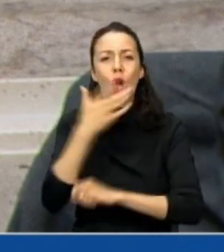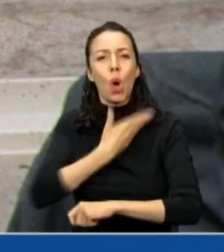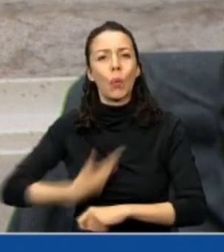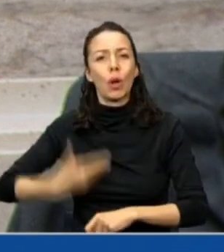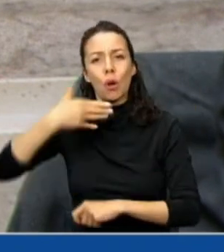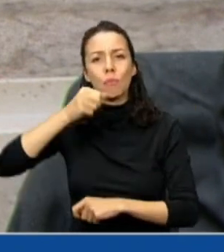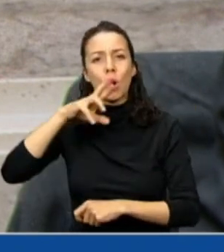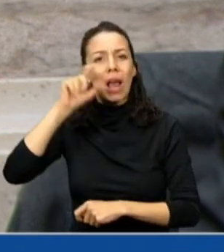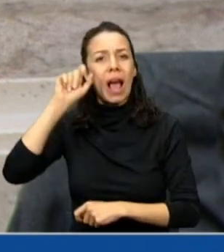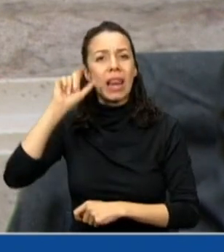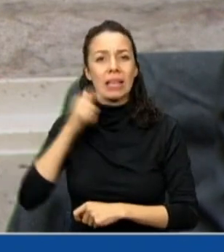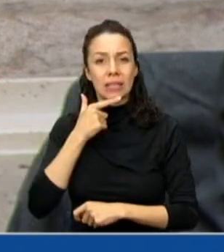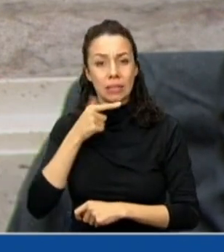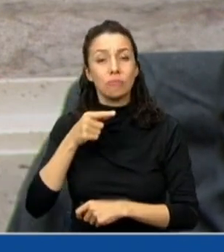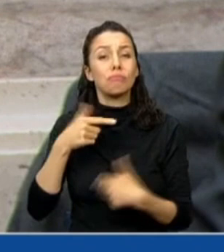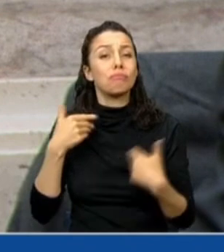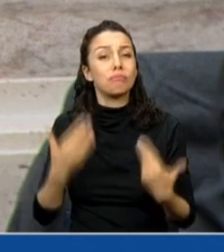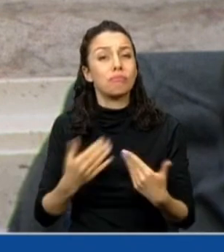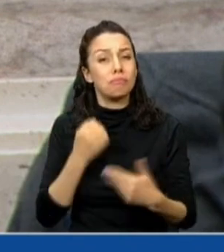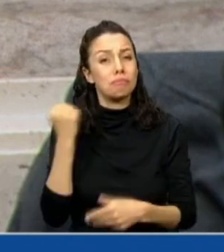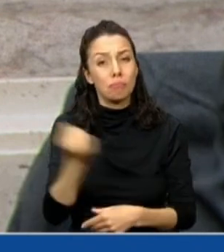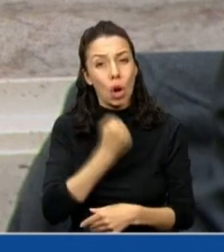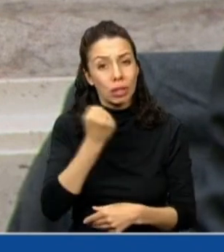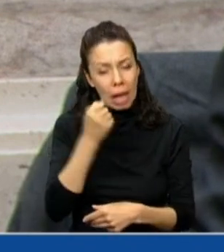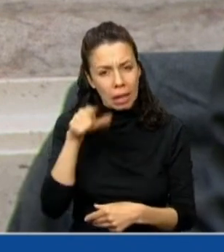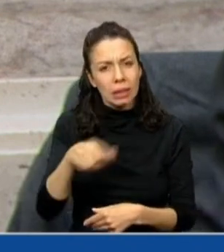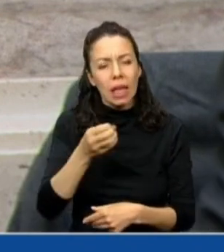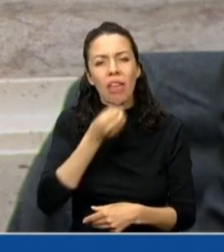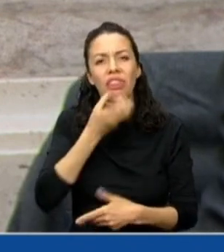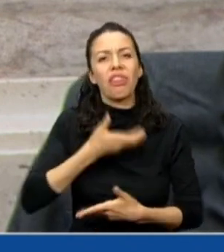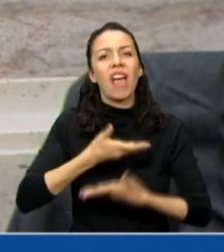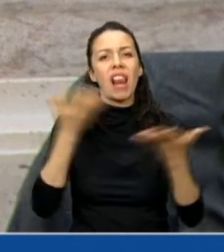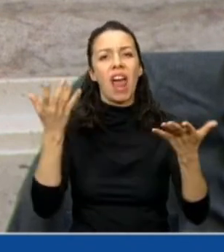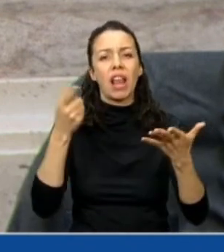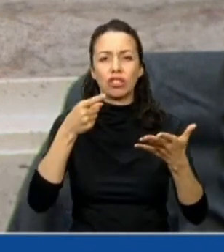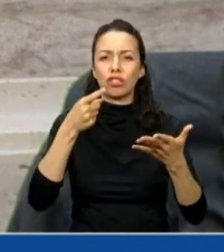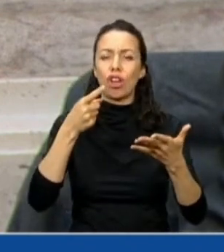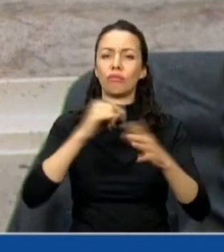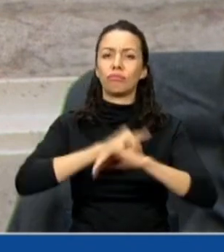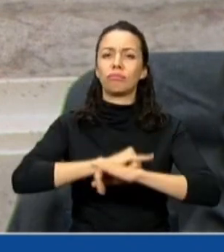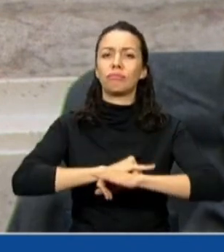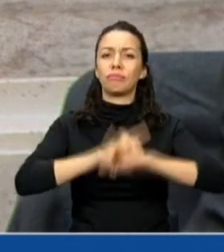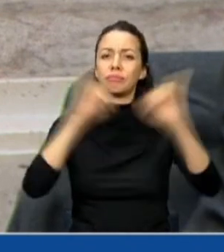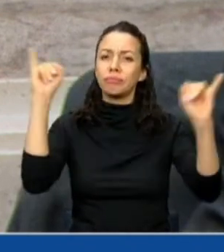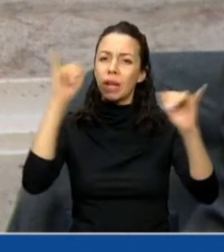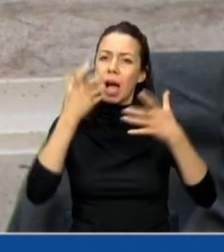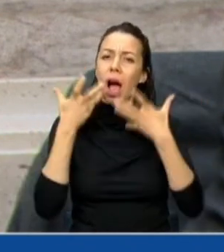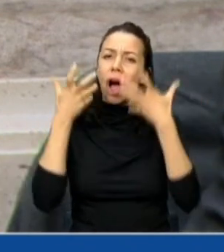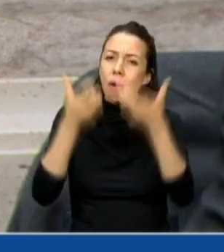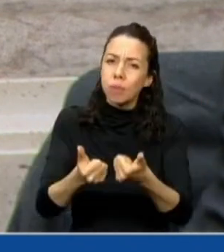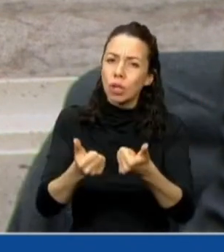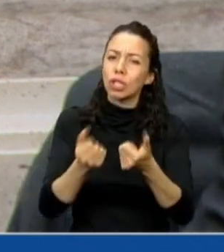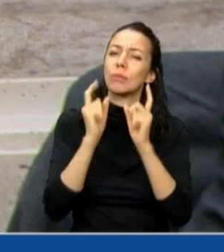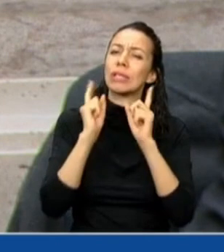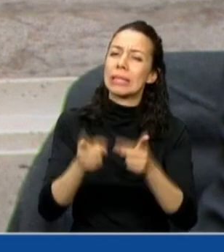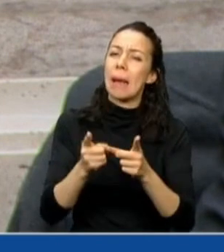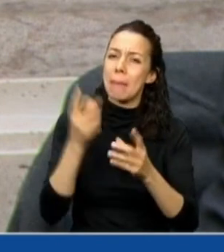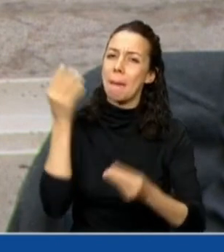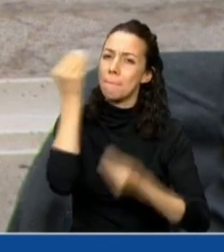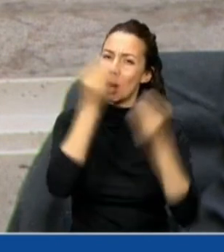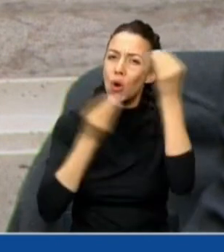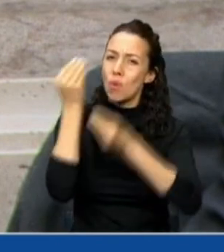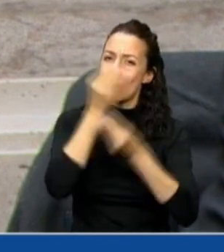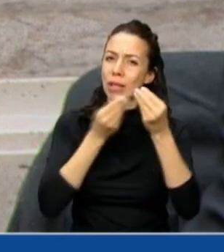Por eso se hace importante tener esta declaración de pronunciamiento, de apoyo, pero también de preocupación,